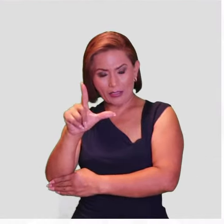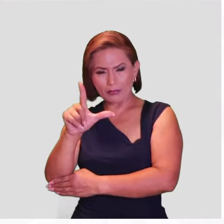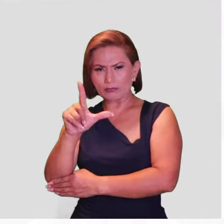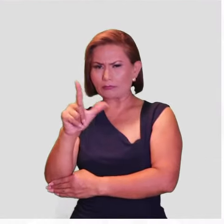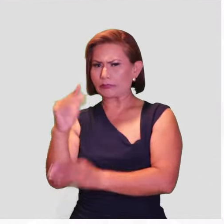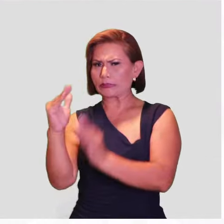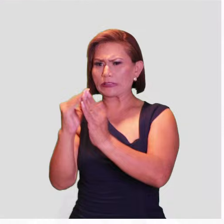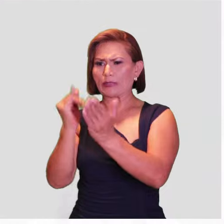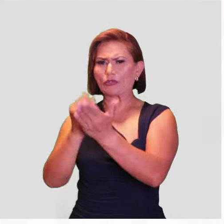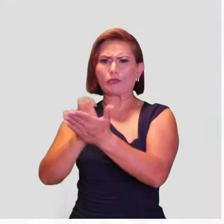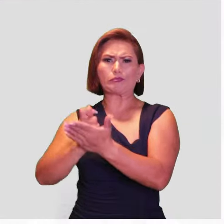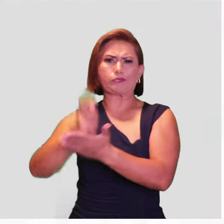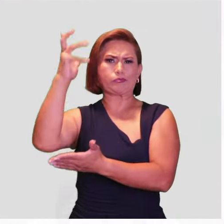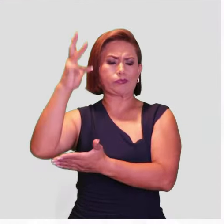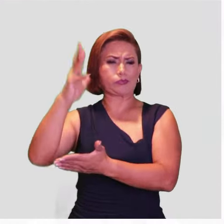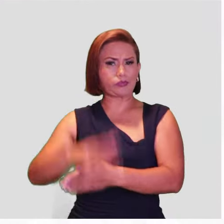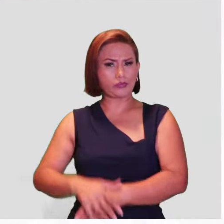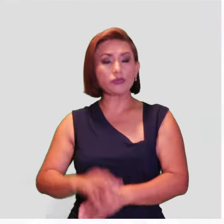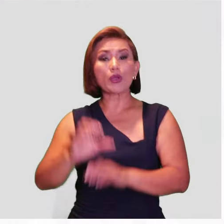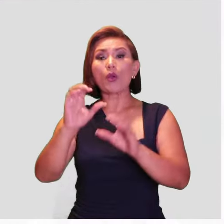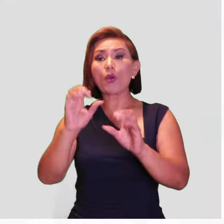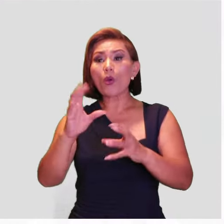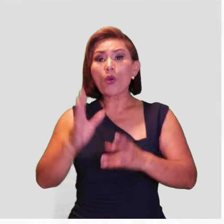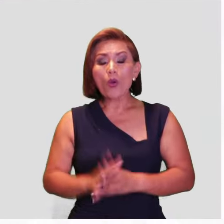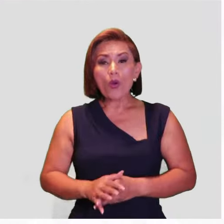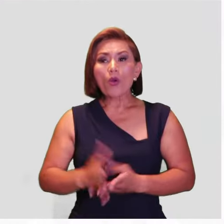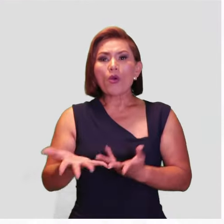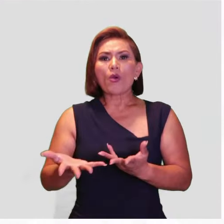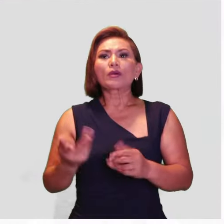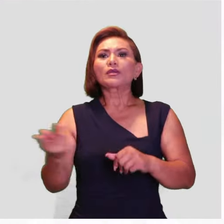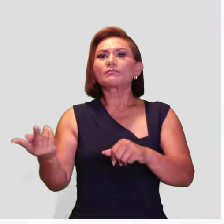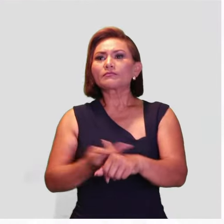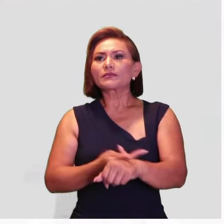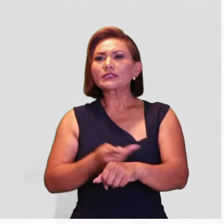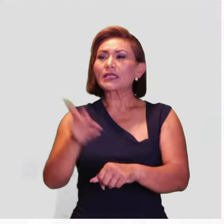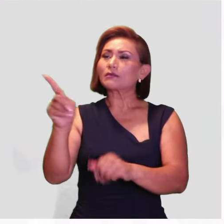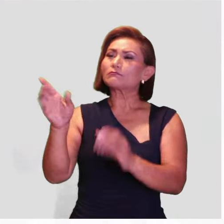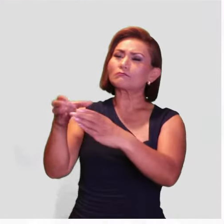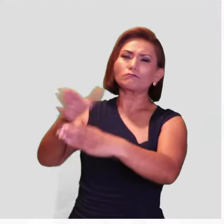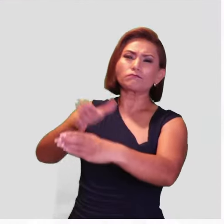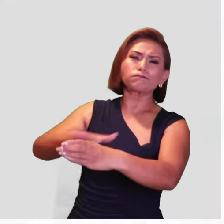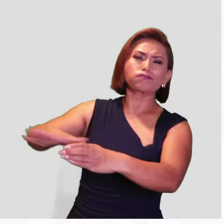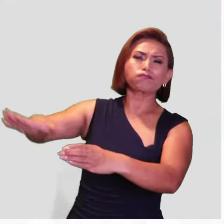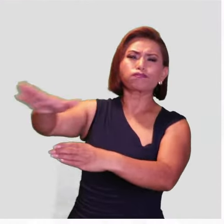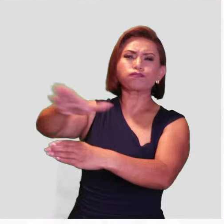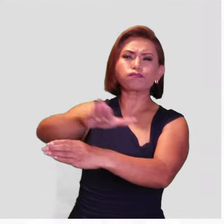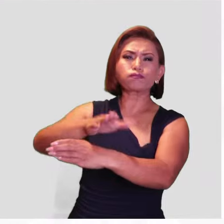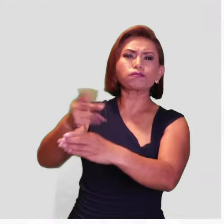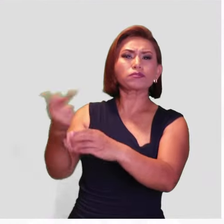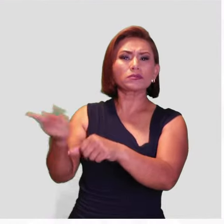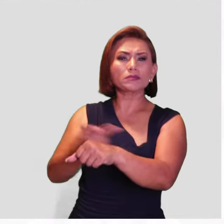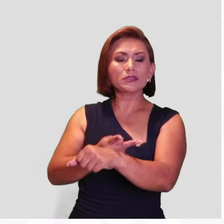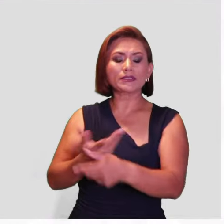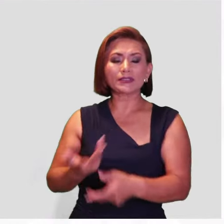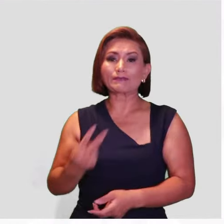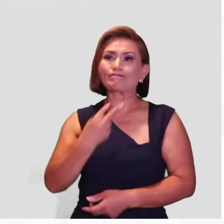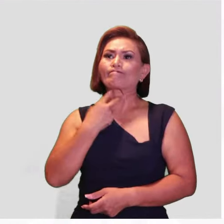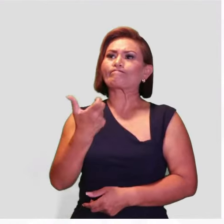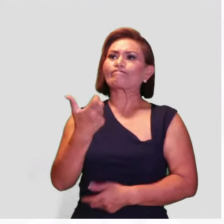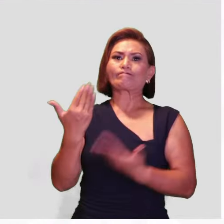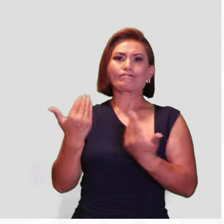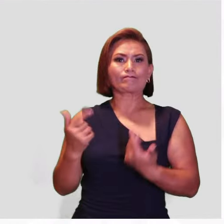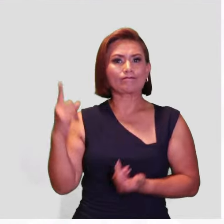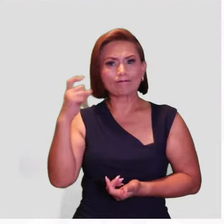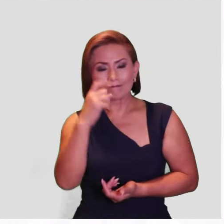poder realizar mayores plantas tratadoras de agua o de drenaje, que se incremente en aquellas comunidades que hoy por hoy todavía no tienen ese servicio. Hoy, de 11